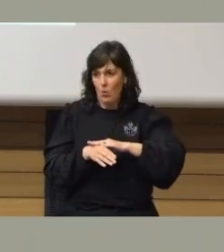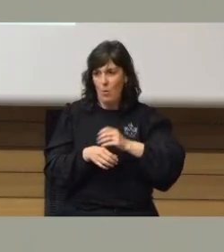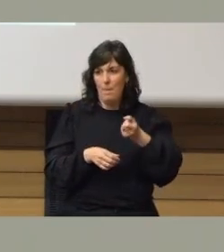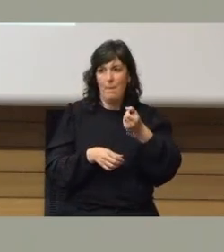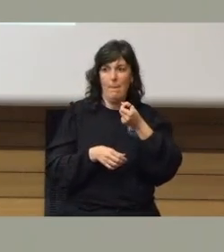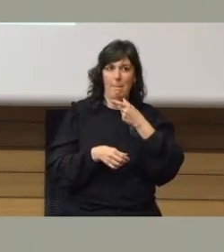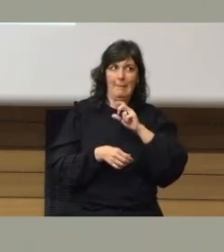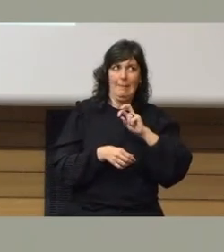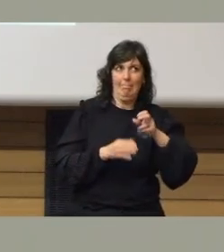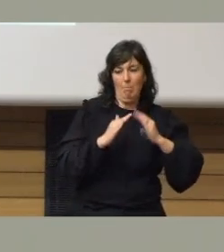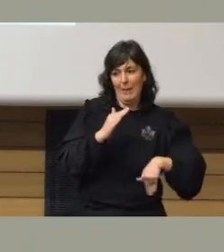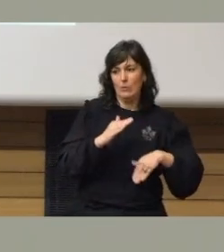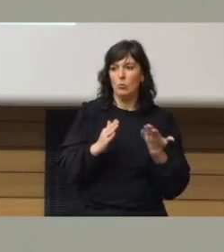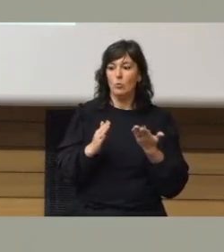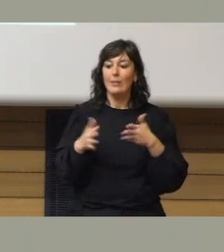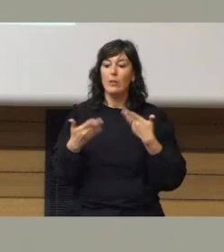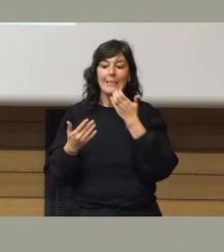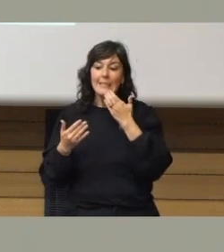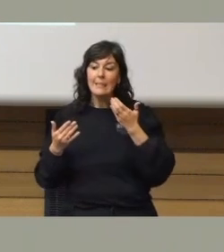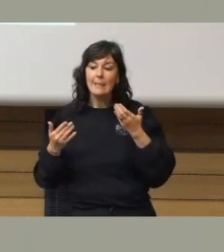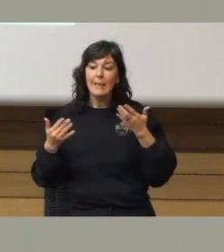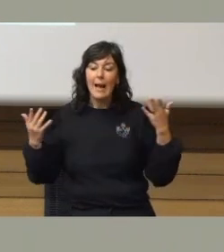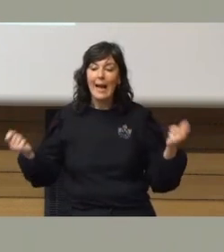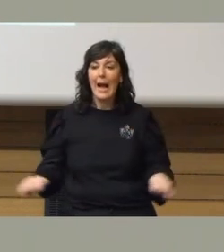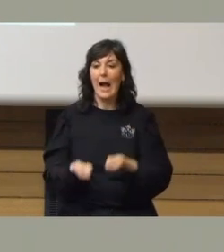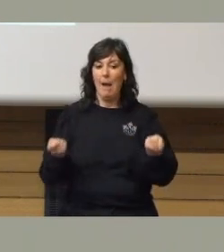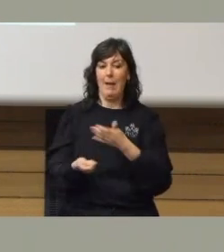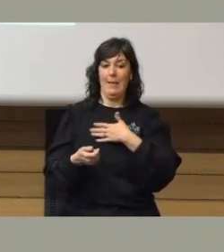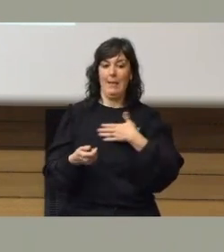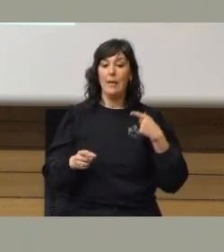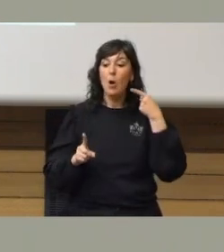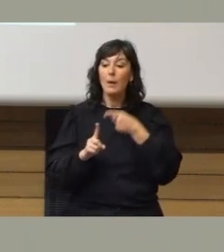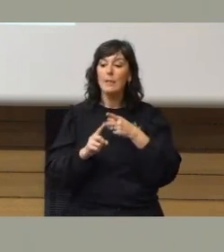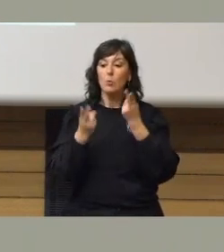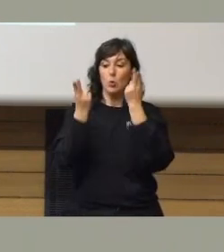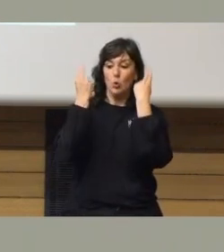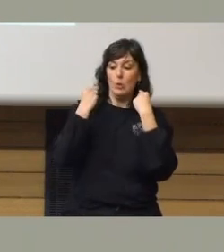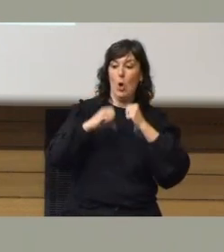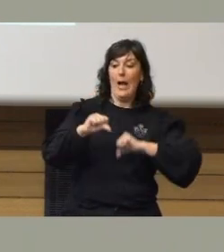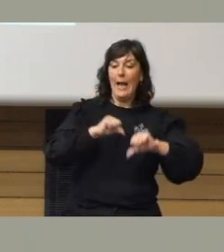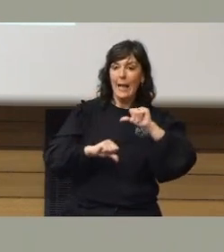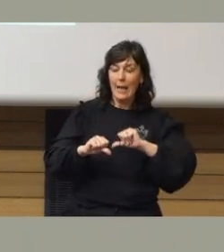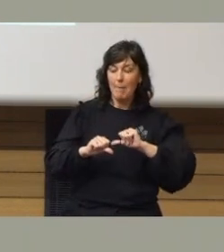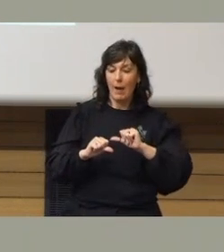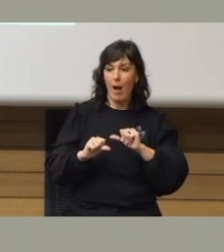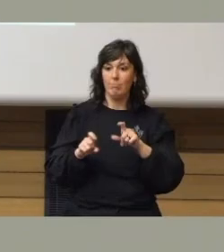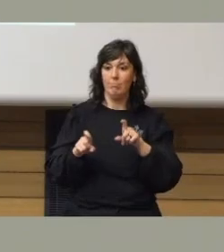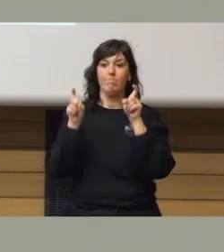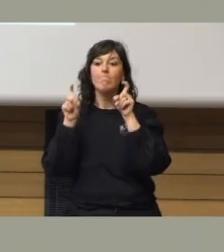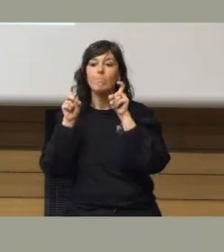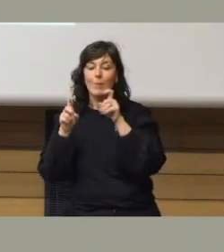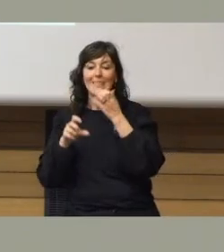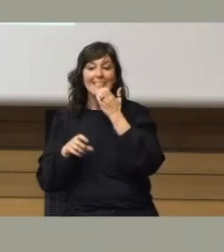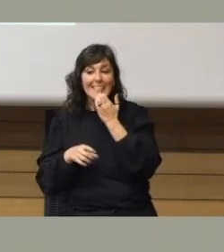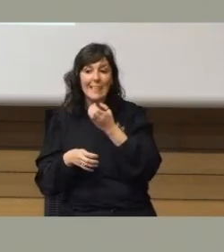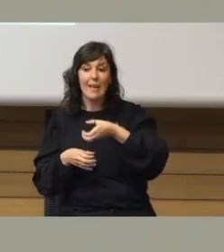Si queremos hacer campañas de sumisión química, eduquémosles a entender que si bebe mucho es más